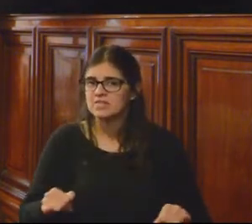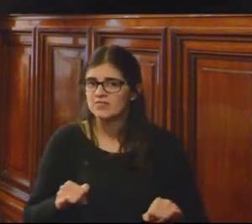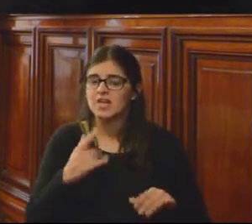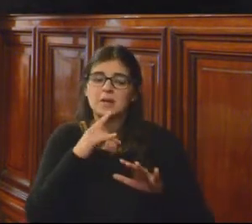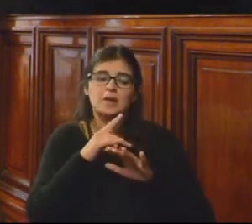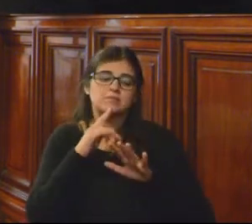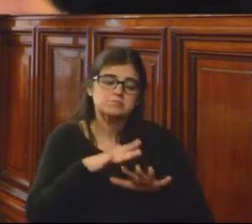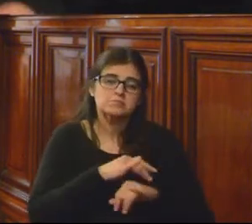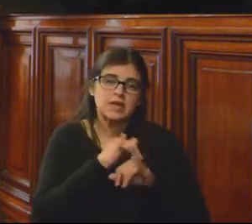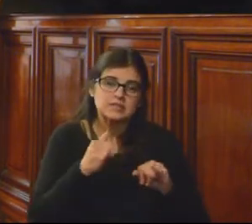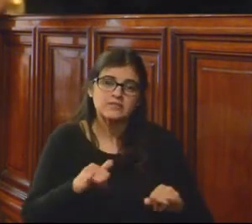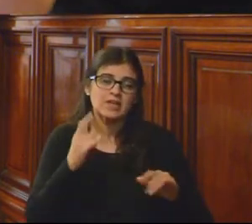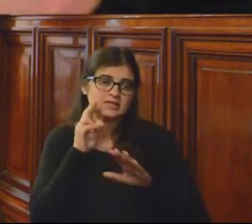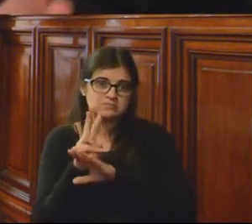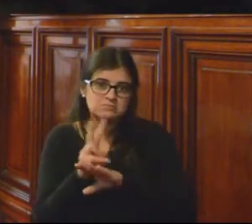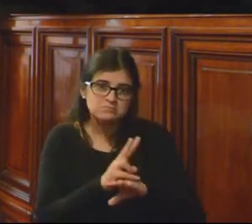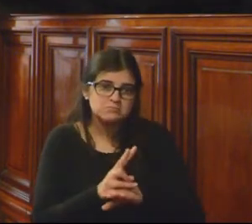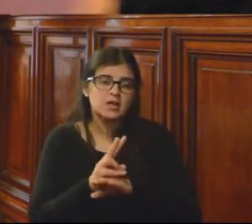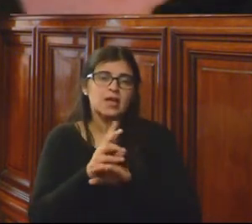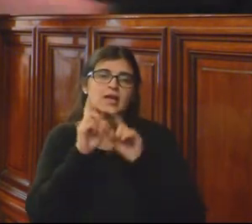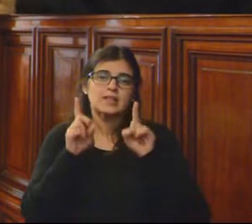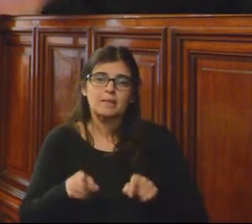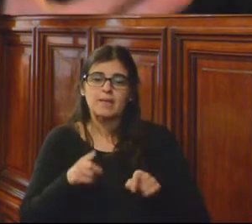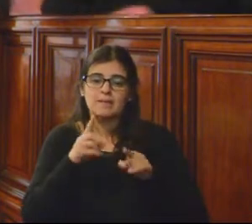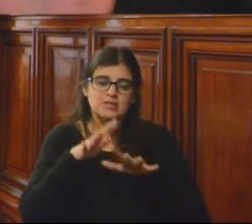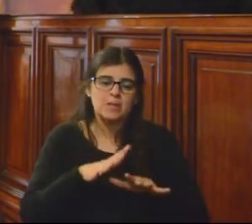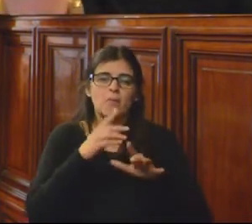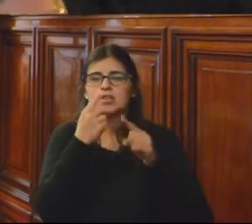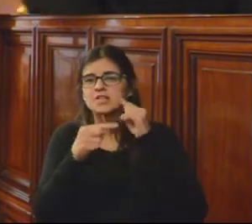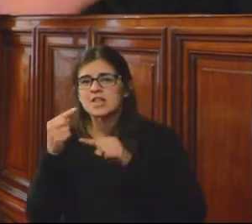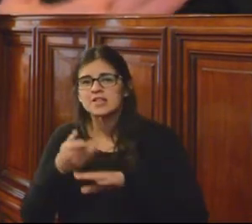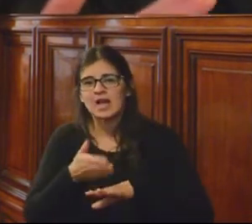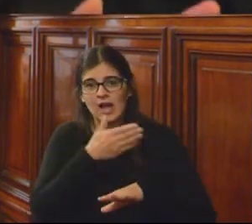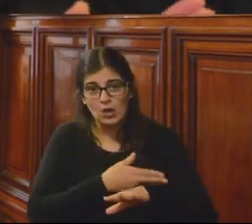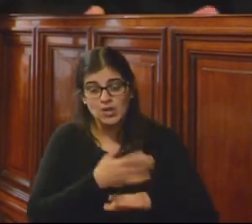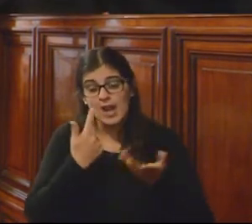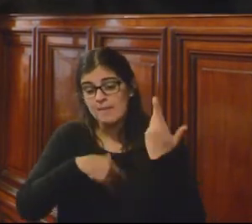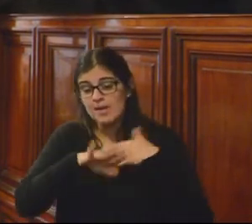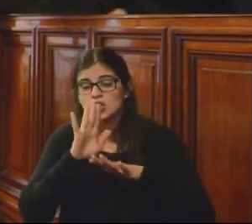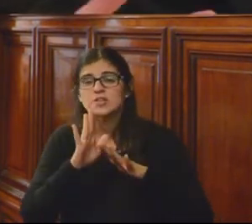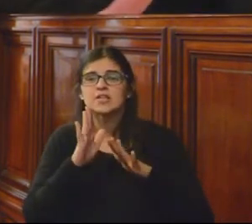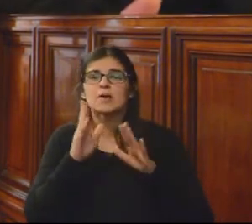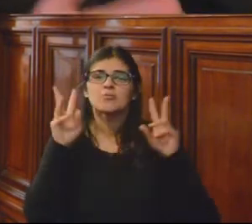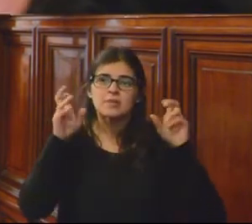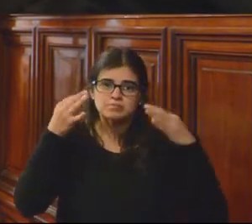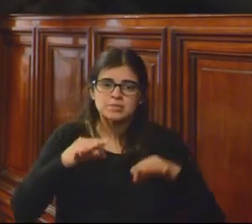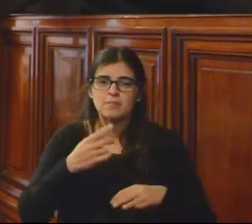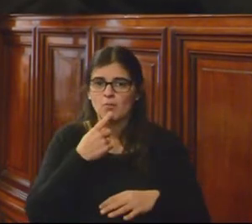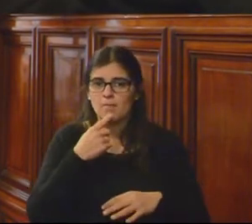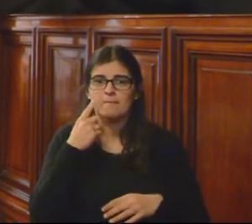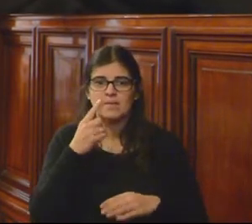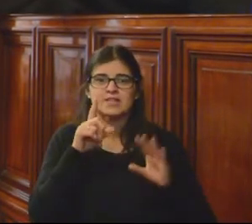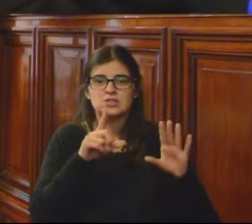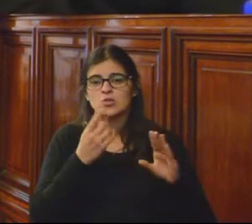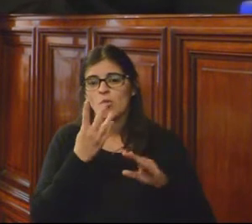pacíficas que fueron debidamente resguardadas, manifestaciones que fueron por distintas causas. La gran mayoría por causas políticas, 1.732 de